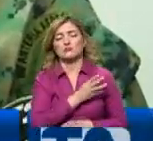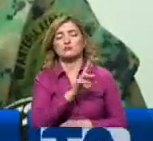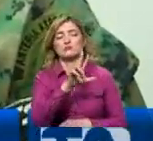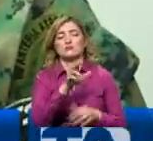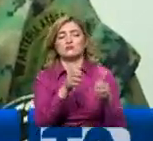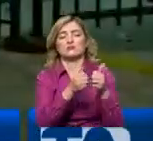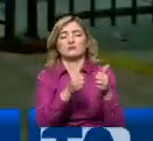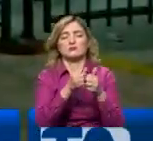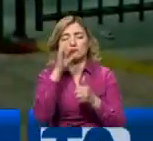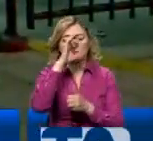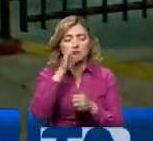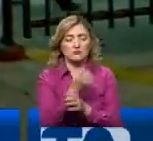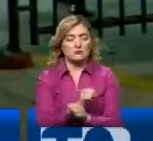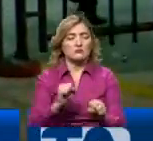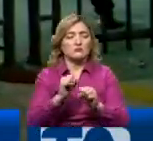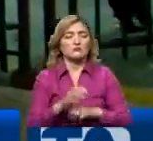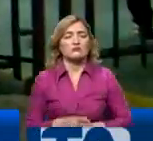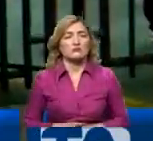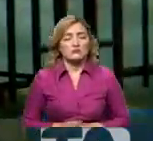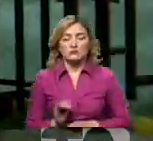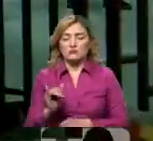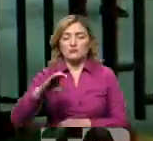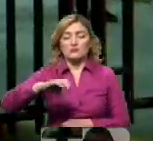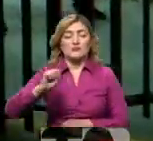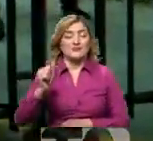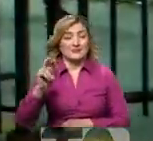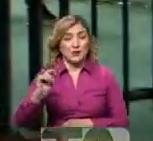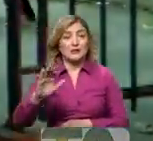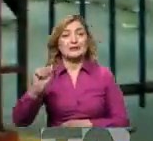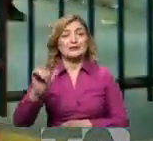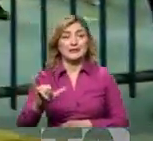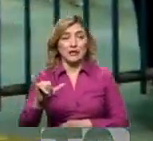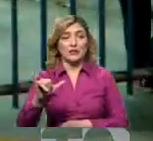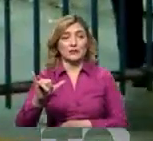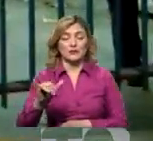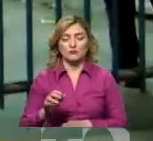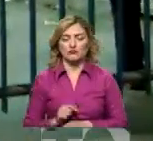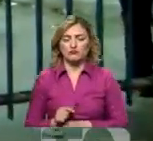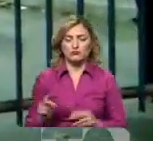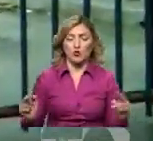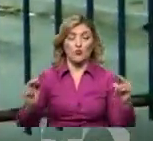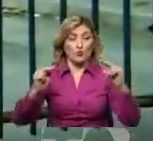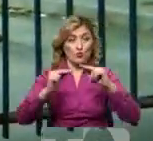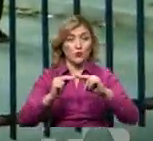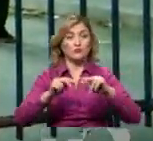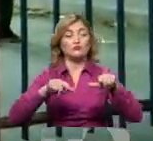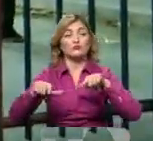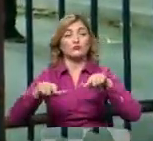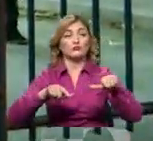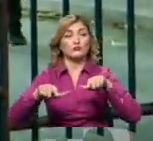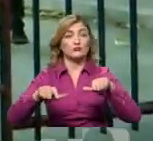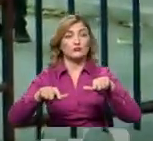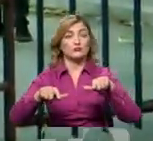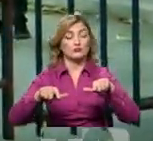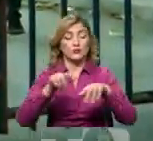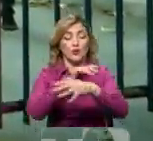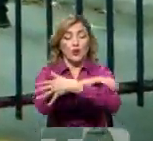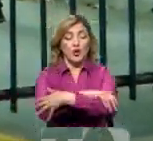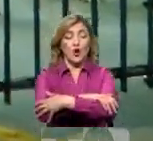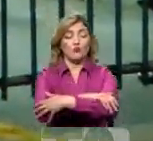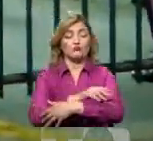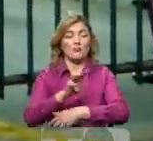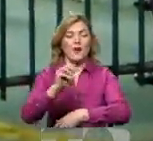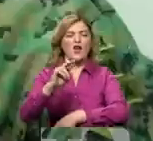de búsqueda y rescate. Nos dirigimos hacia la isla Santay por el puente que da a la parte del malecón de la